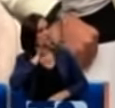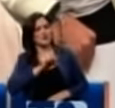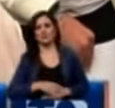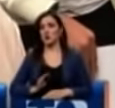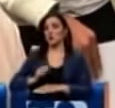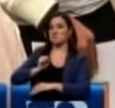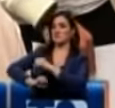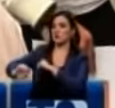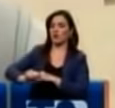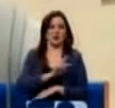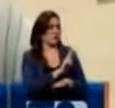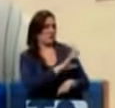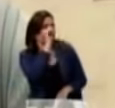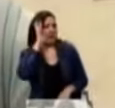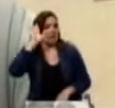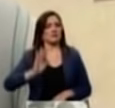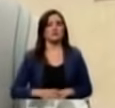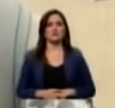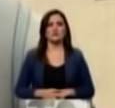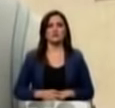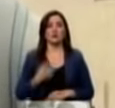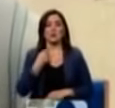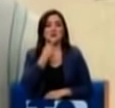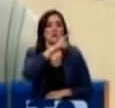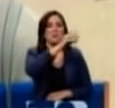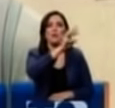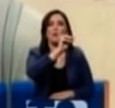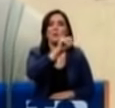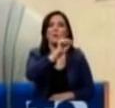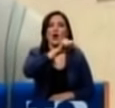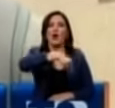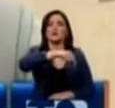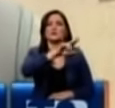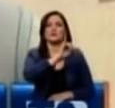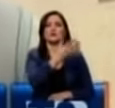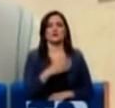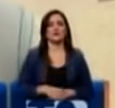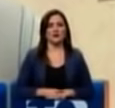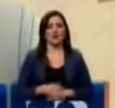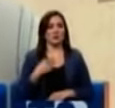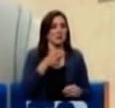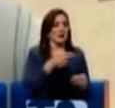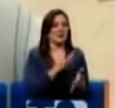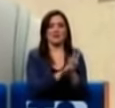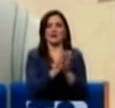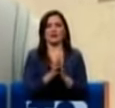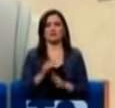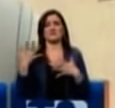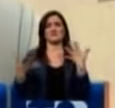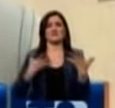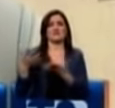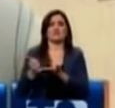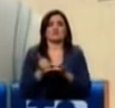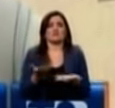dijo que tenemos que esperar y que esperar. Nosotros nos sentimos así preocupados, desesperados que no nos ayudan y